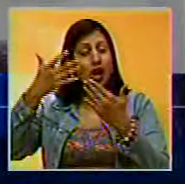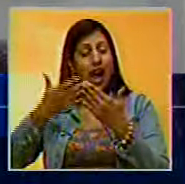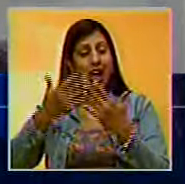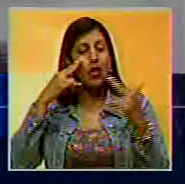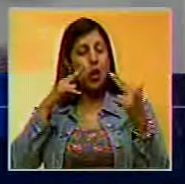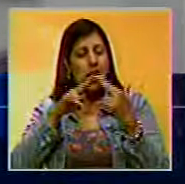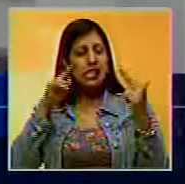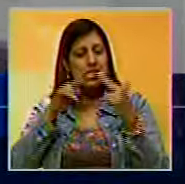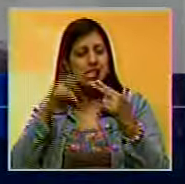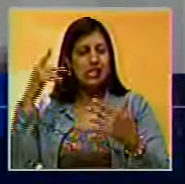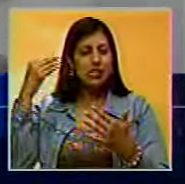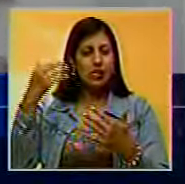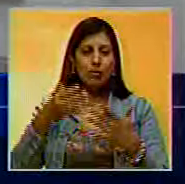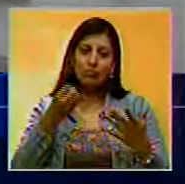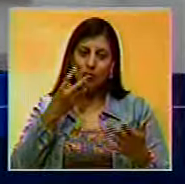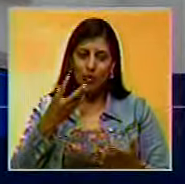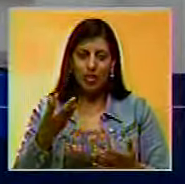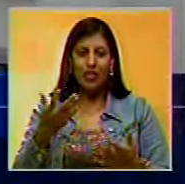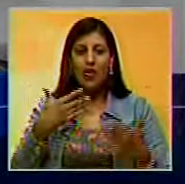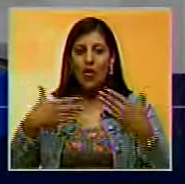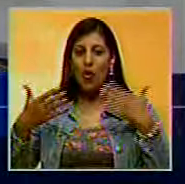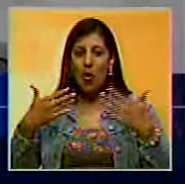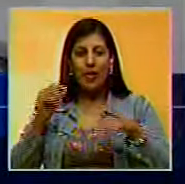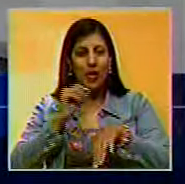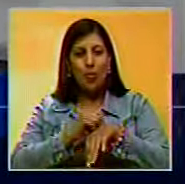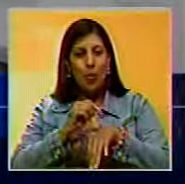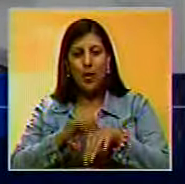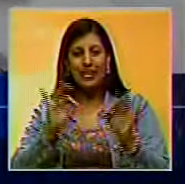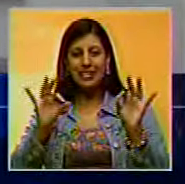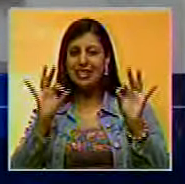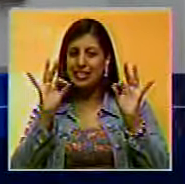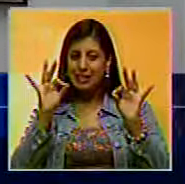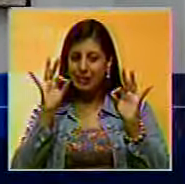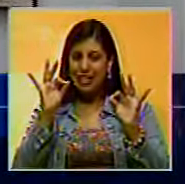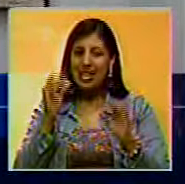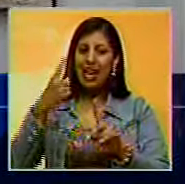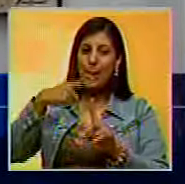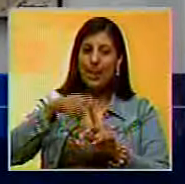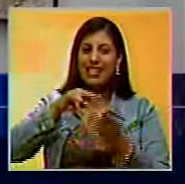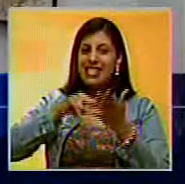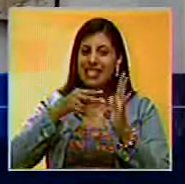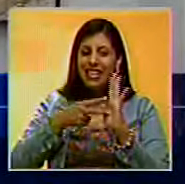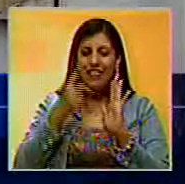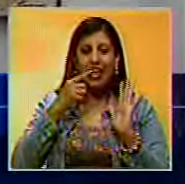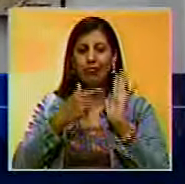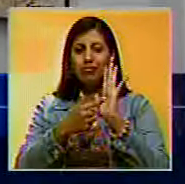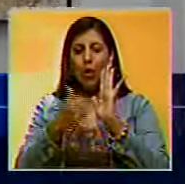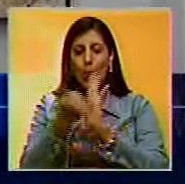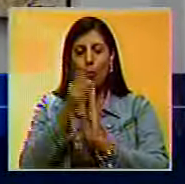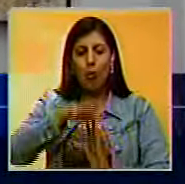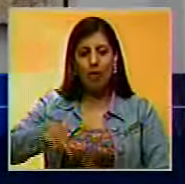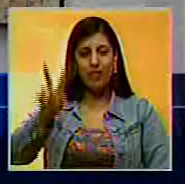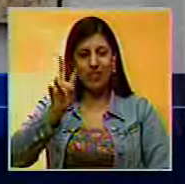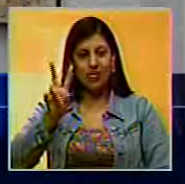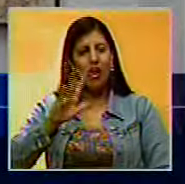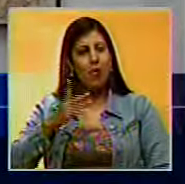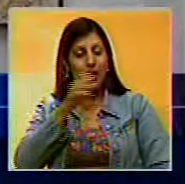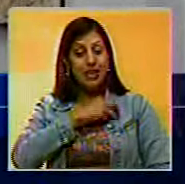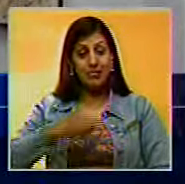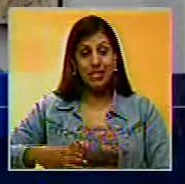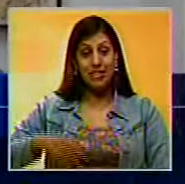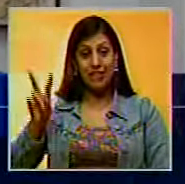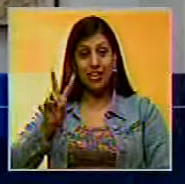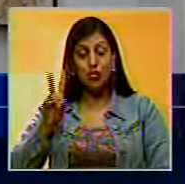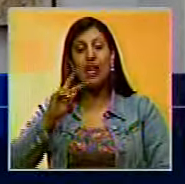de conocernos y bueno, compartiendo estos momentos tan especiales que además representa un ícono para el pueblo venezolano, porque el Miss